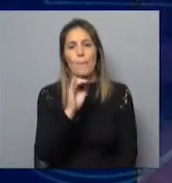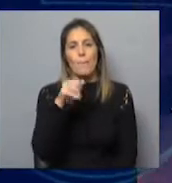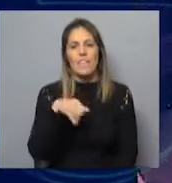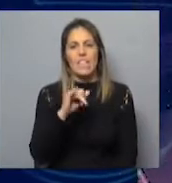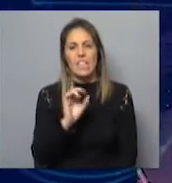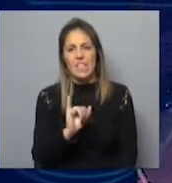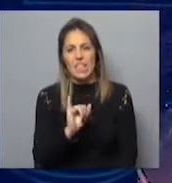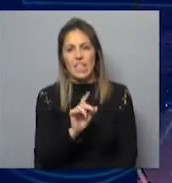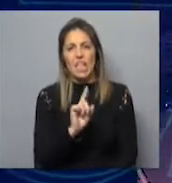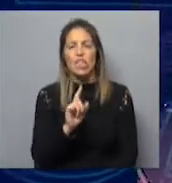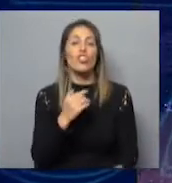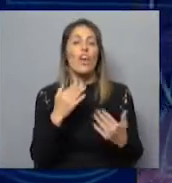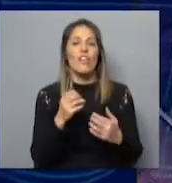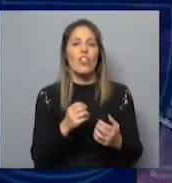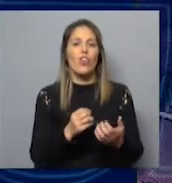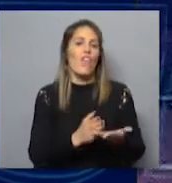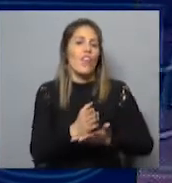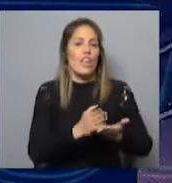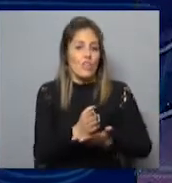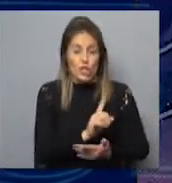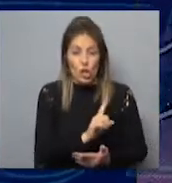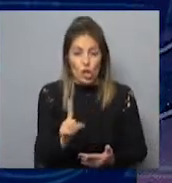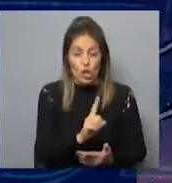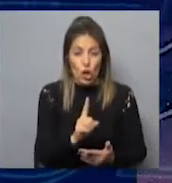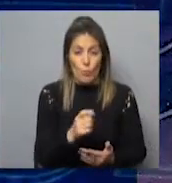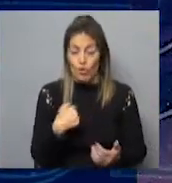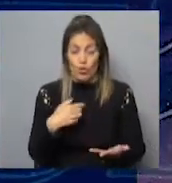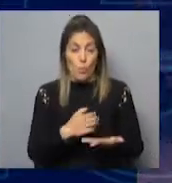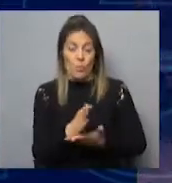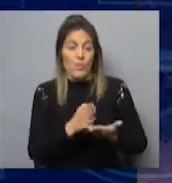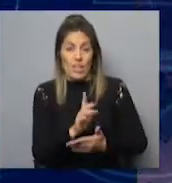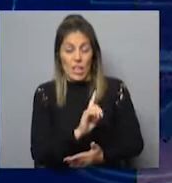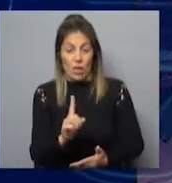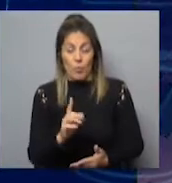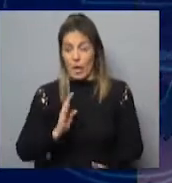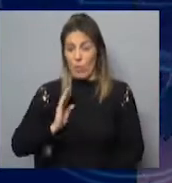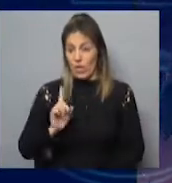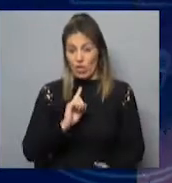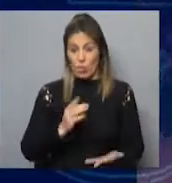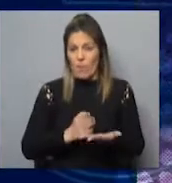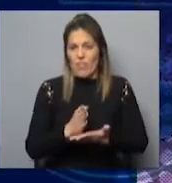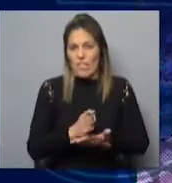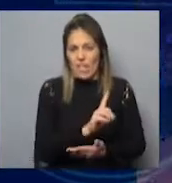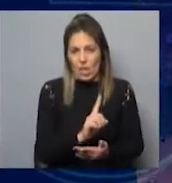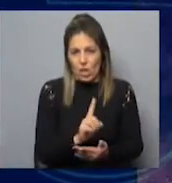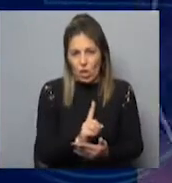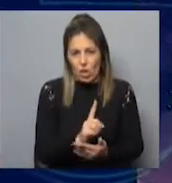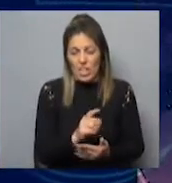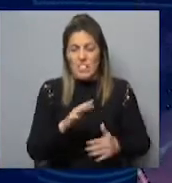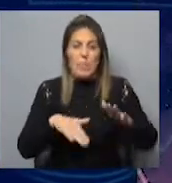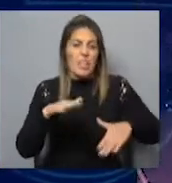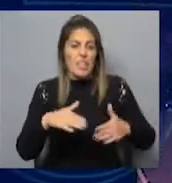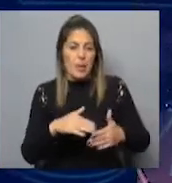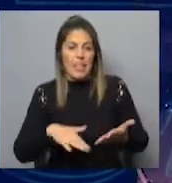y no estoy hablando de privilegio yo no soy una privilegiada porque las mujeres no somos privilegiadas independientemente del lugar que ocupemos